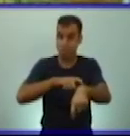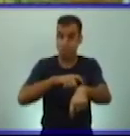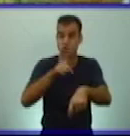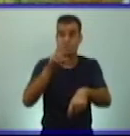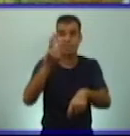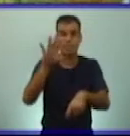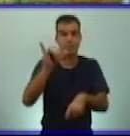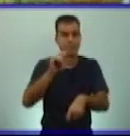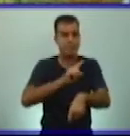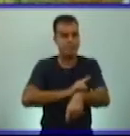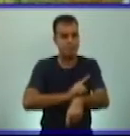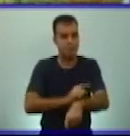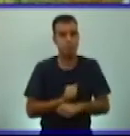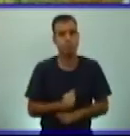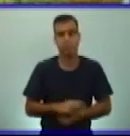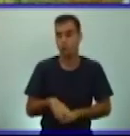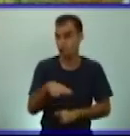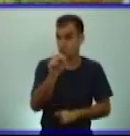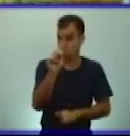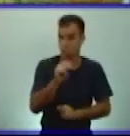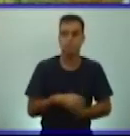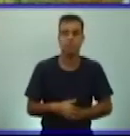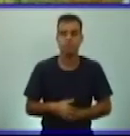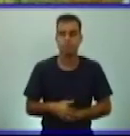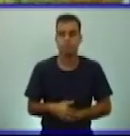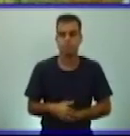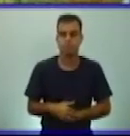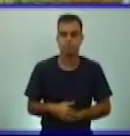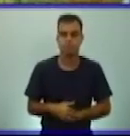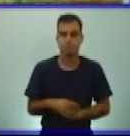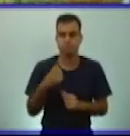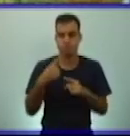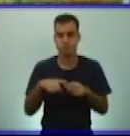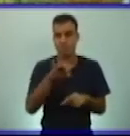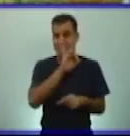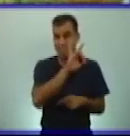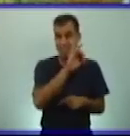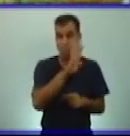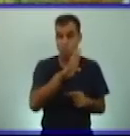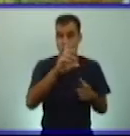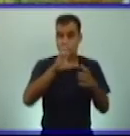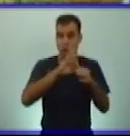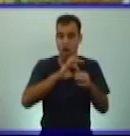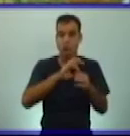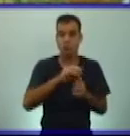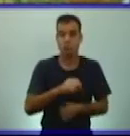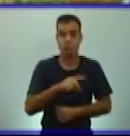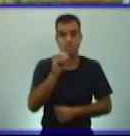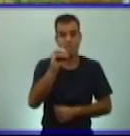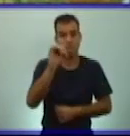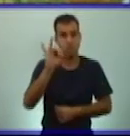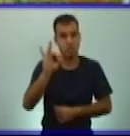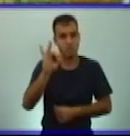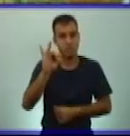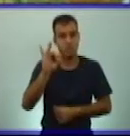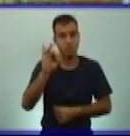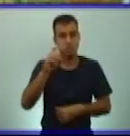norte y 74 grados, 07 minutos, 52 segundos de longitud oeste.